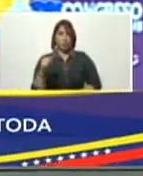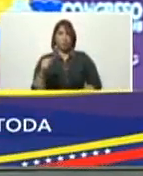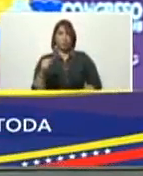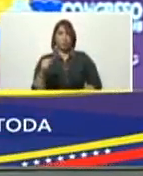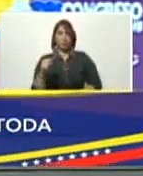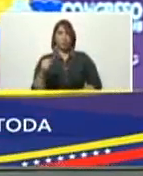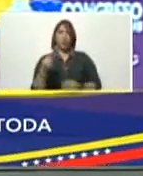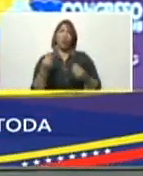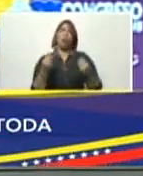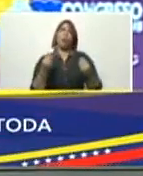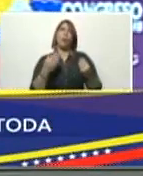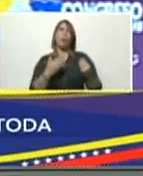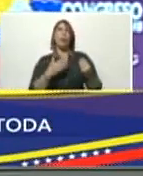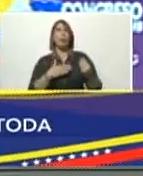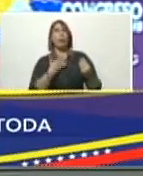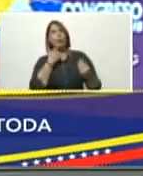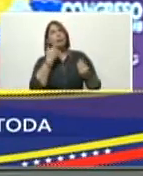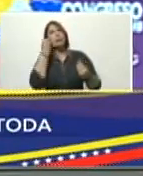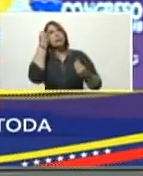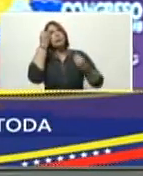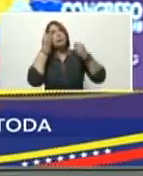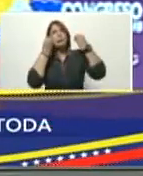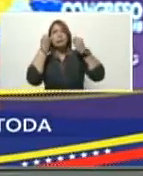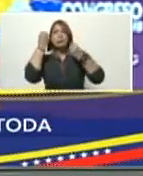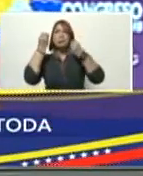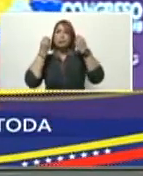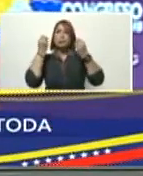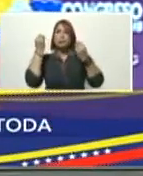¿cómo es que podríamos llamar?